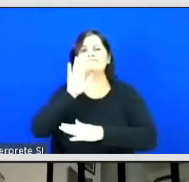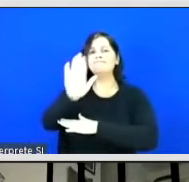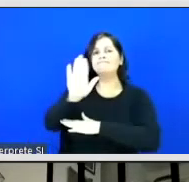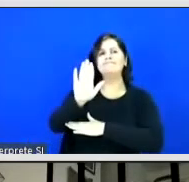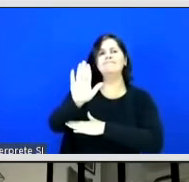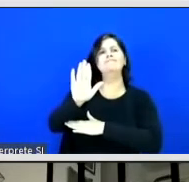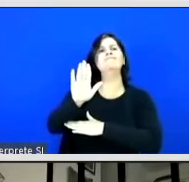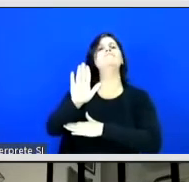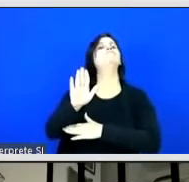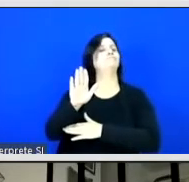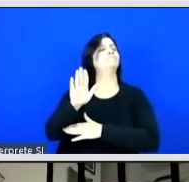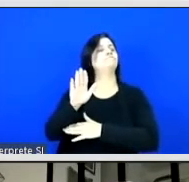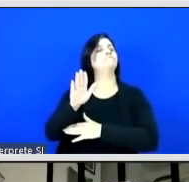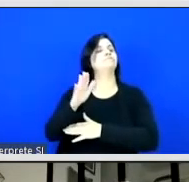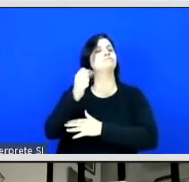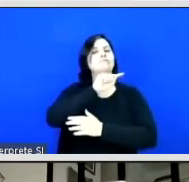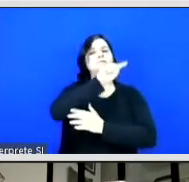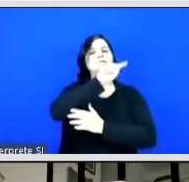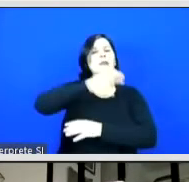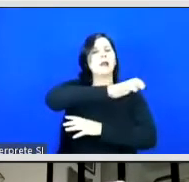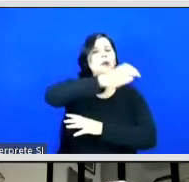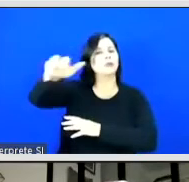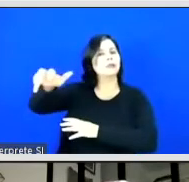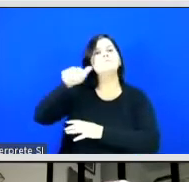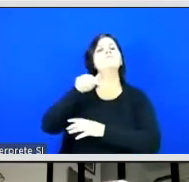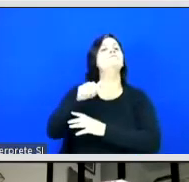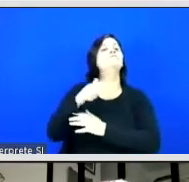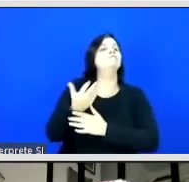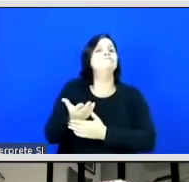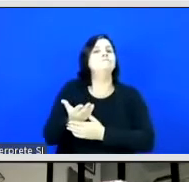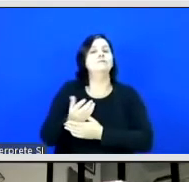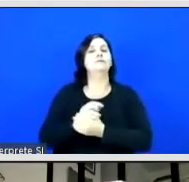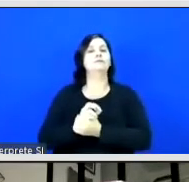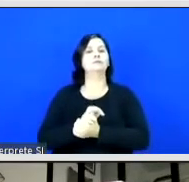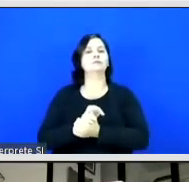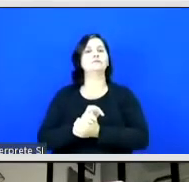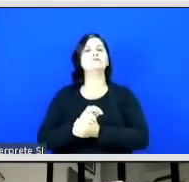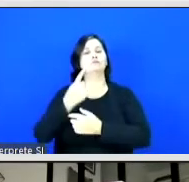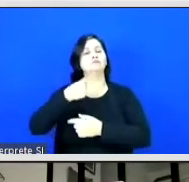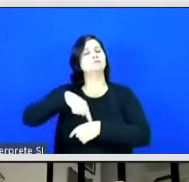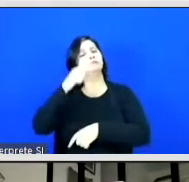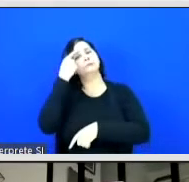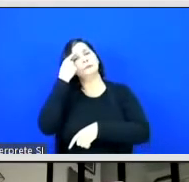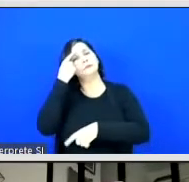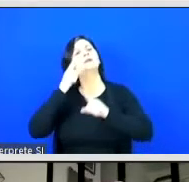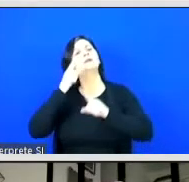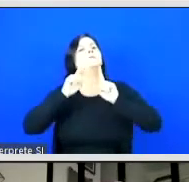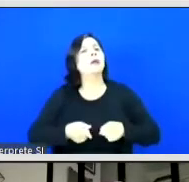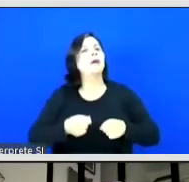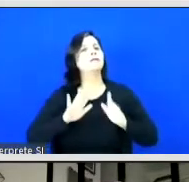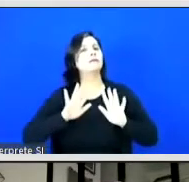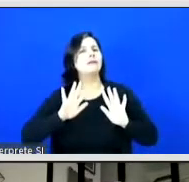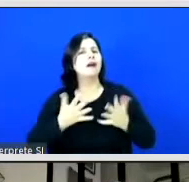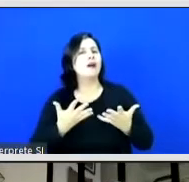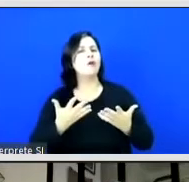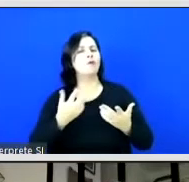Debemos también hacer la tarea para incorporar todos los aspectos de género necesarios en el presupuesto de cada